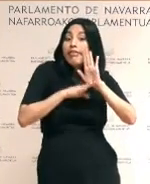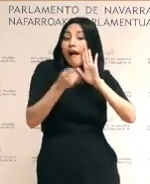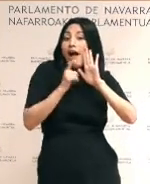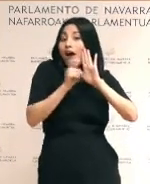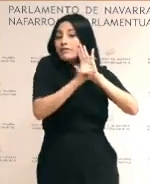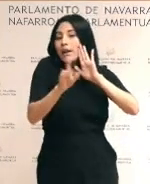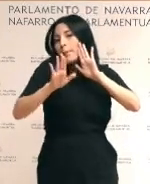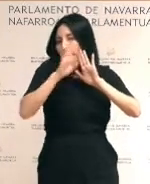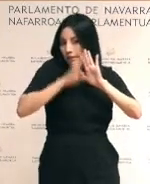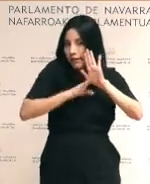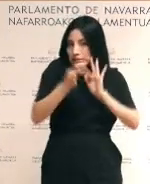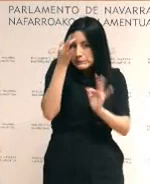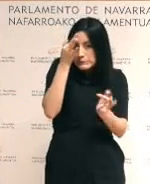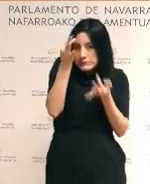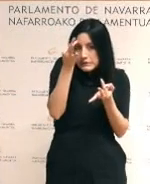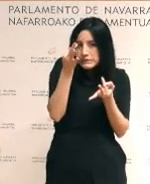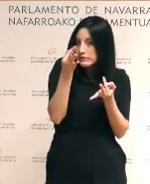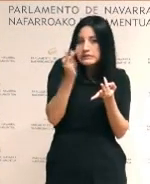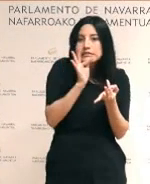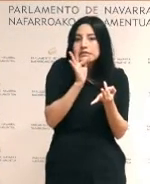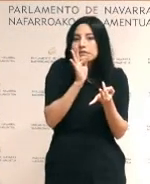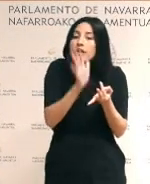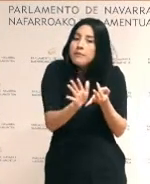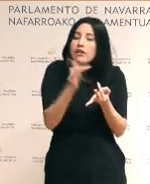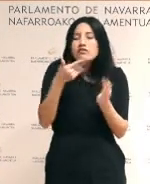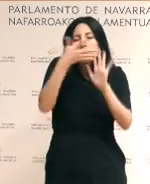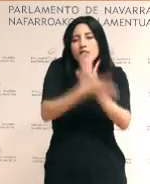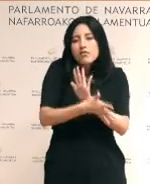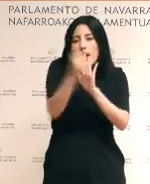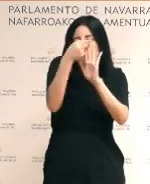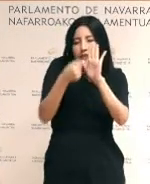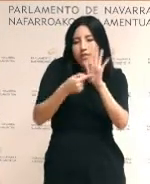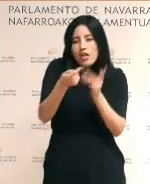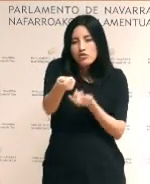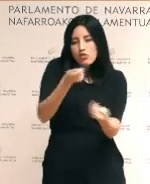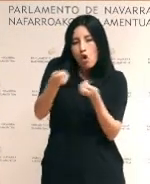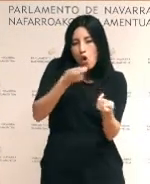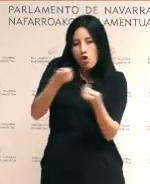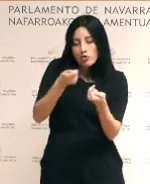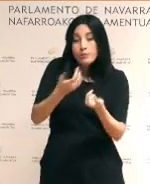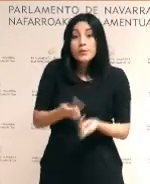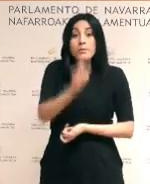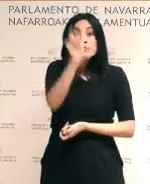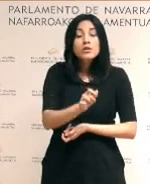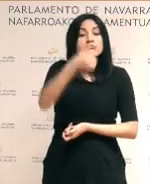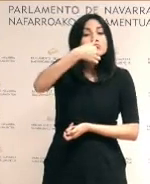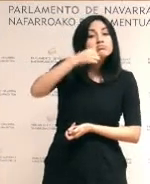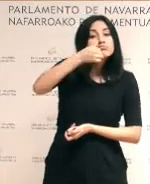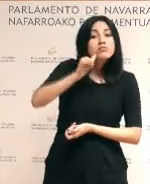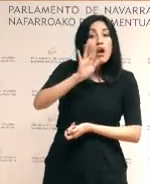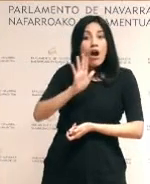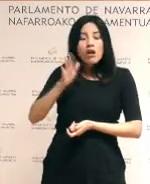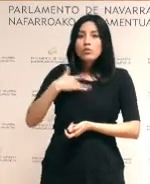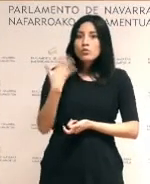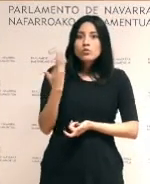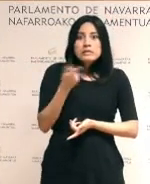que en el caso de los medios de comunicación apuntan sin duda a un mayor control. Es decir, Pedro Sánchez se ha sentido atacado porque se han publicado informaciones